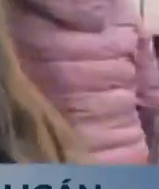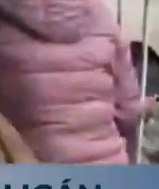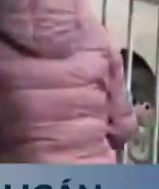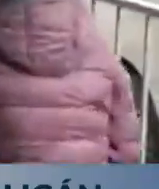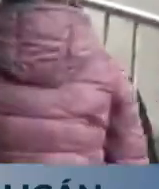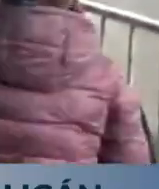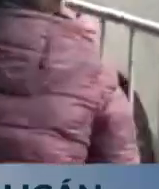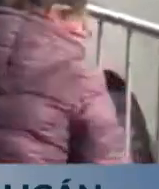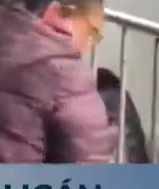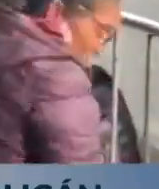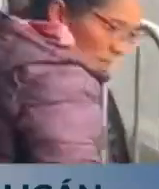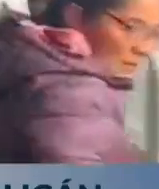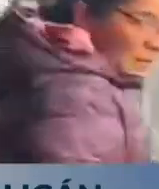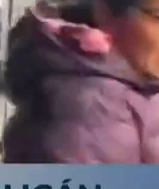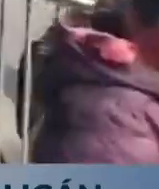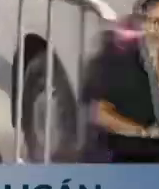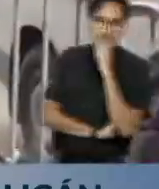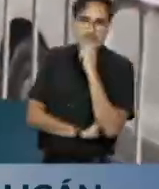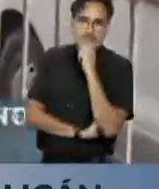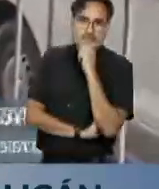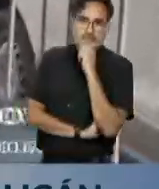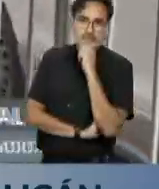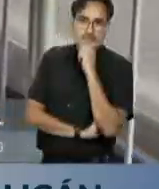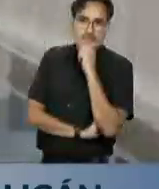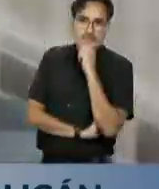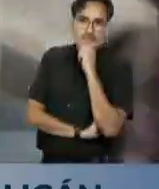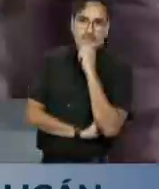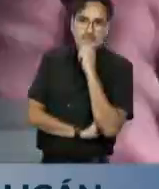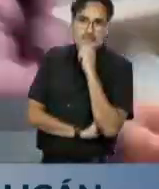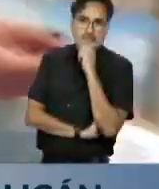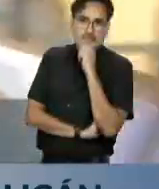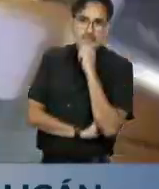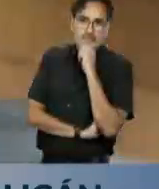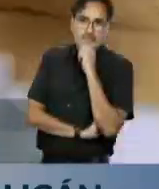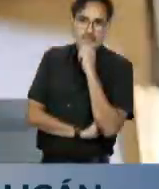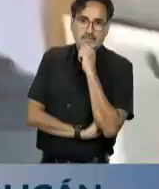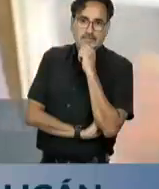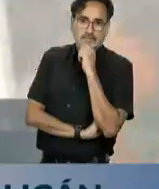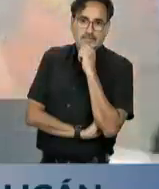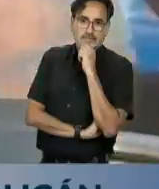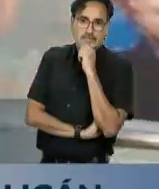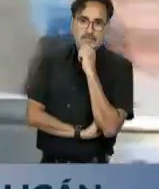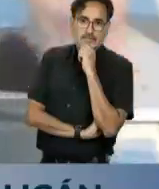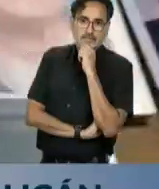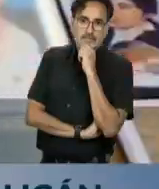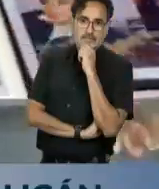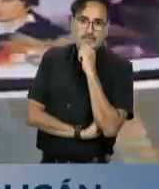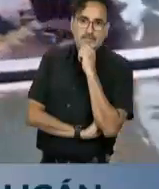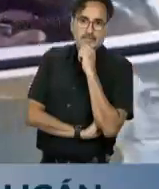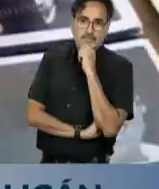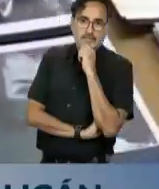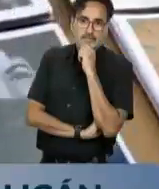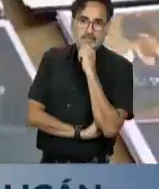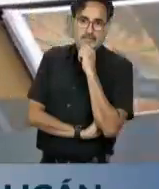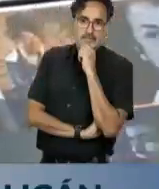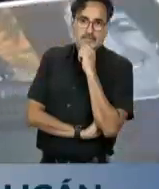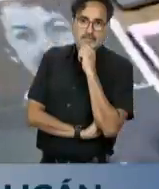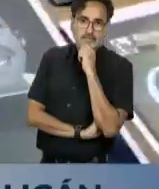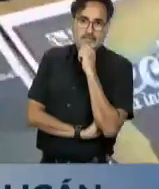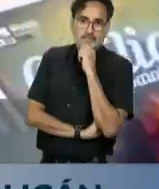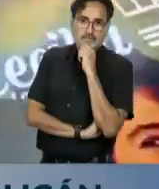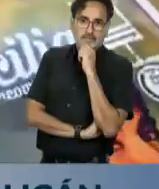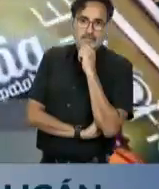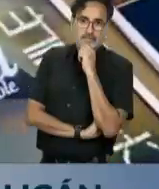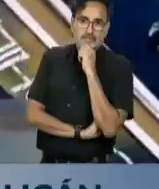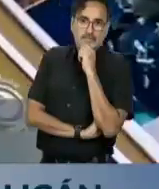maravillosa. El próximo domingo 20 de agosto, la nueva ola se presenta una vez más acá mismo en el Teatro Caupolicán. Cecilia estaba convocada entre